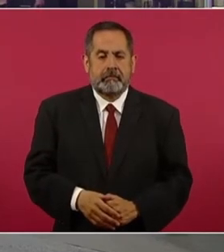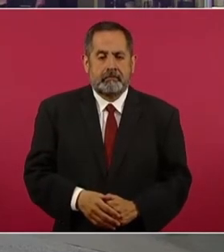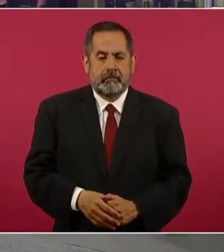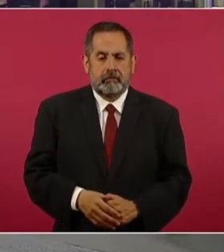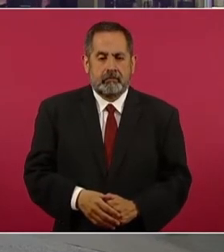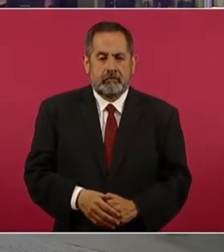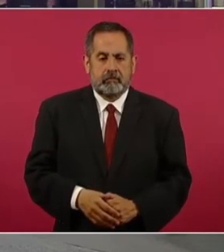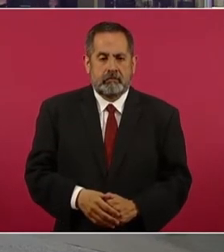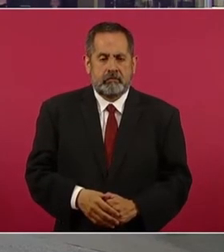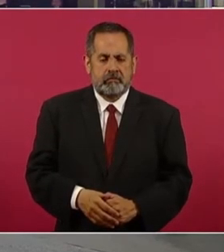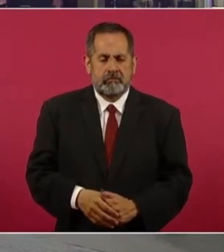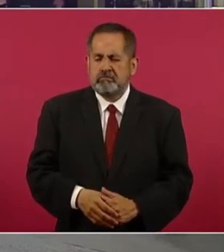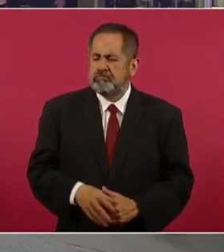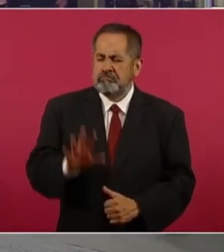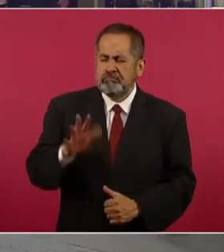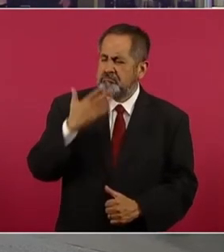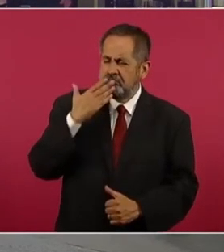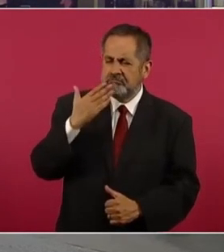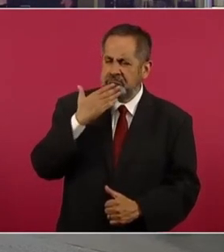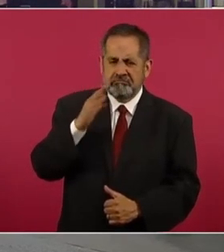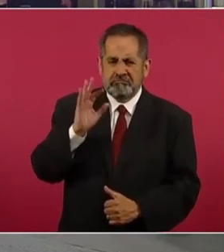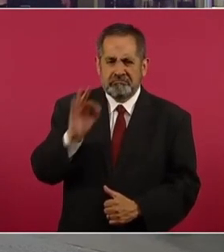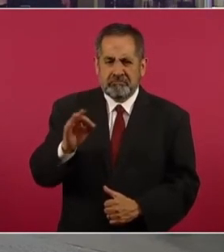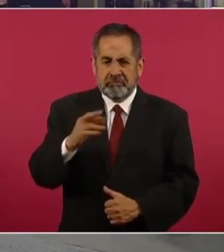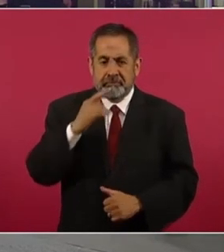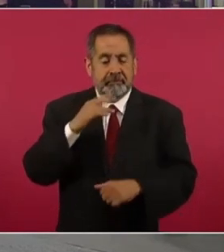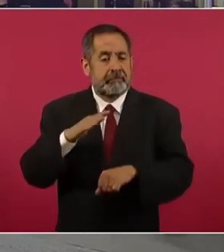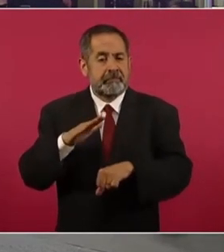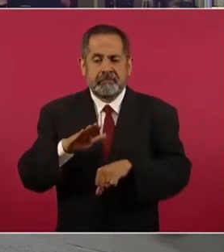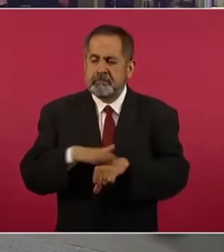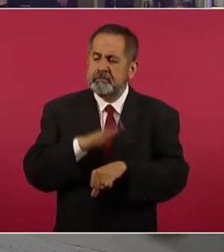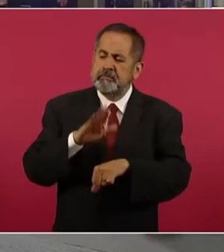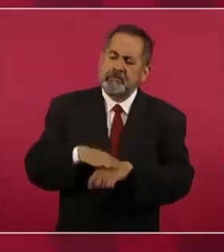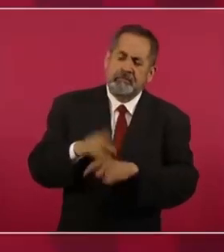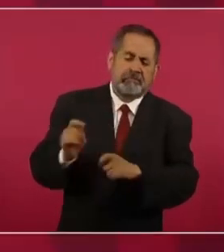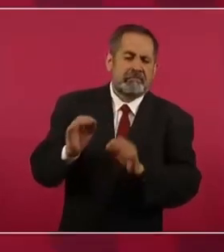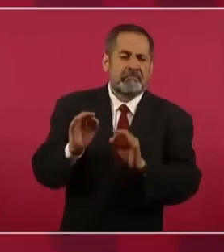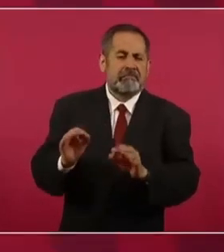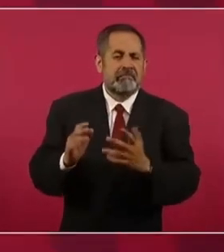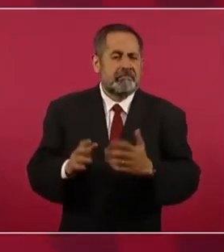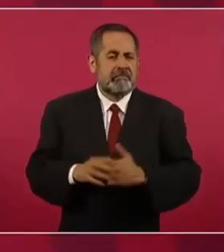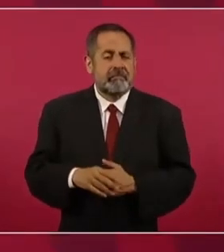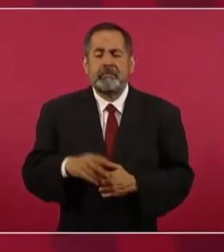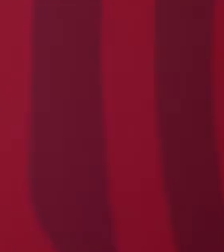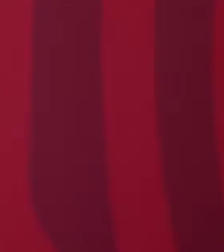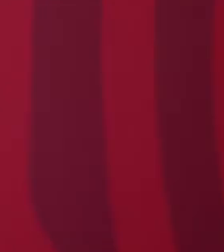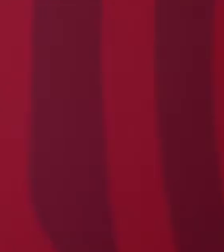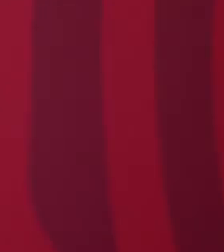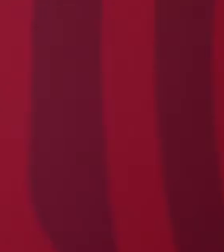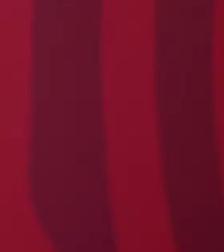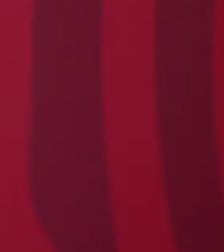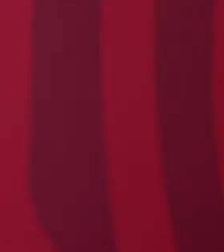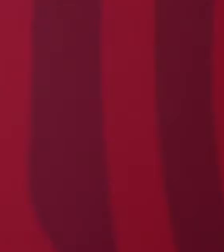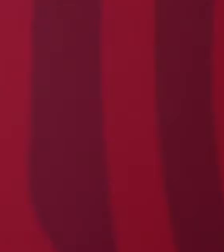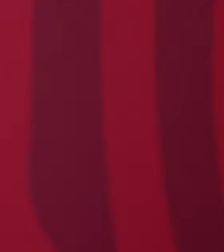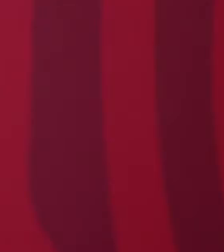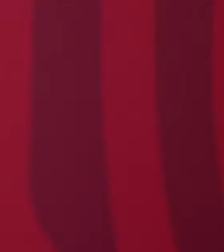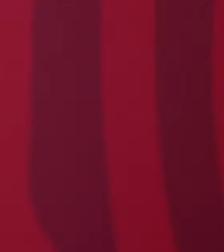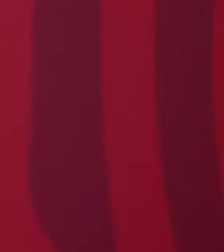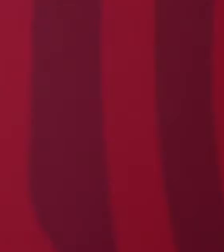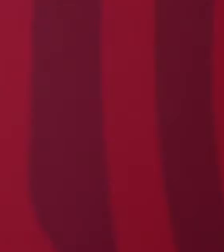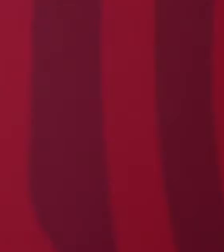Ah, vamos bien, pero la mejor calificación pues es la de la gente,